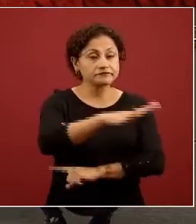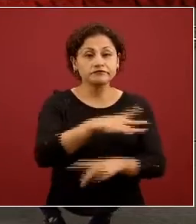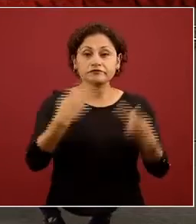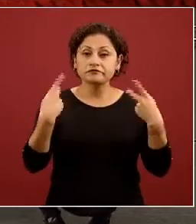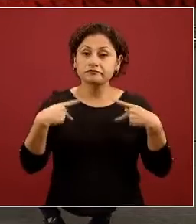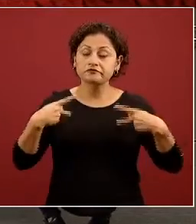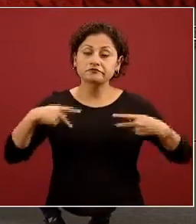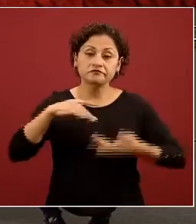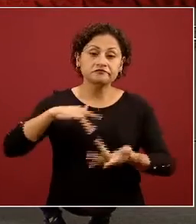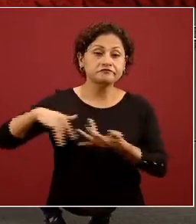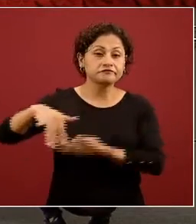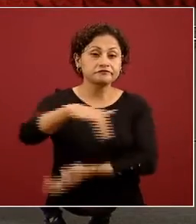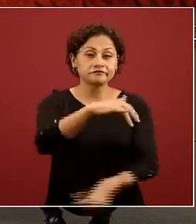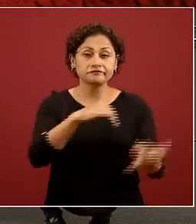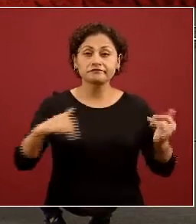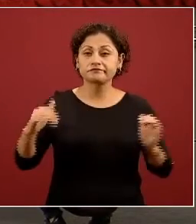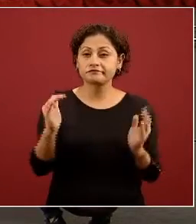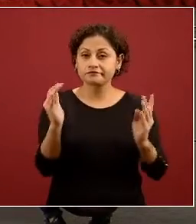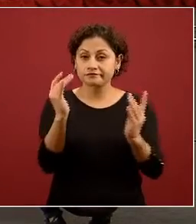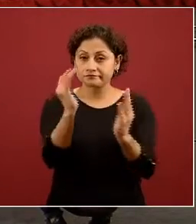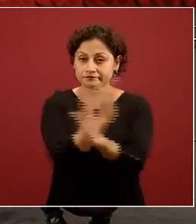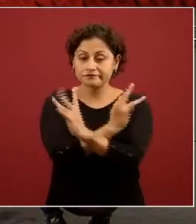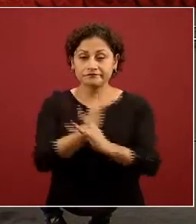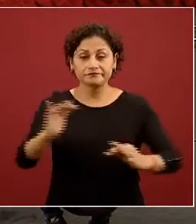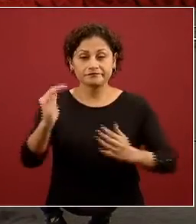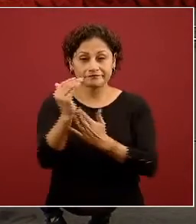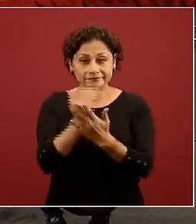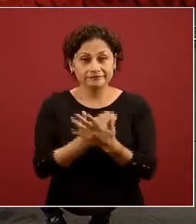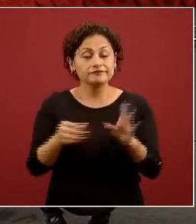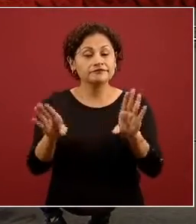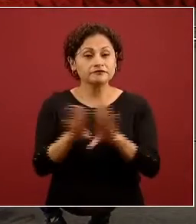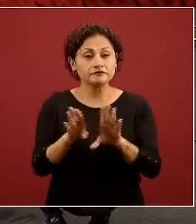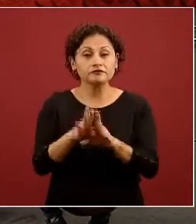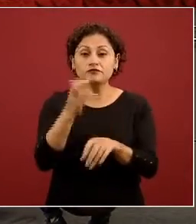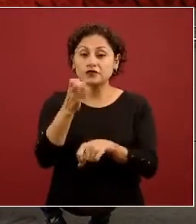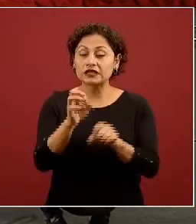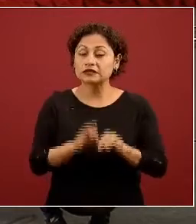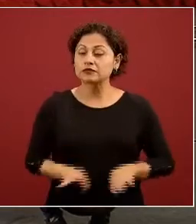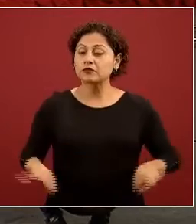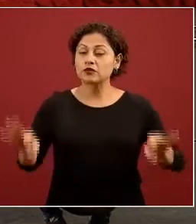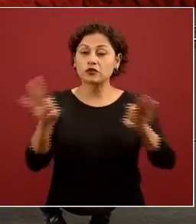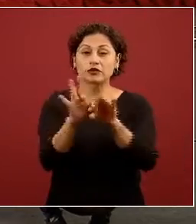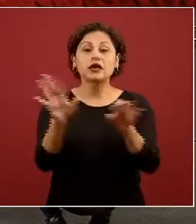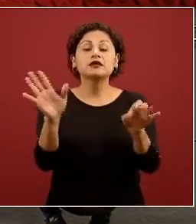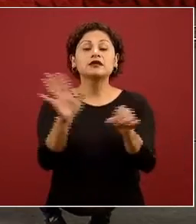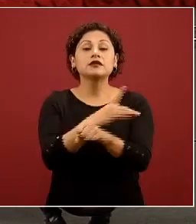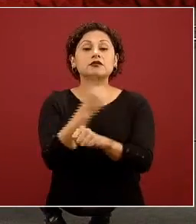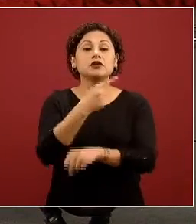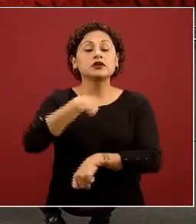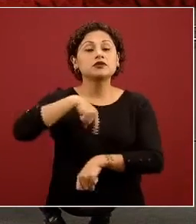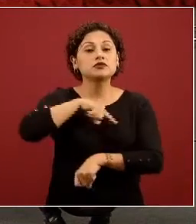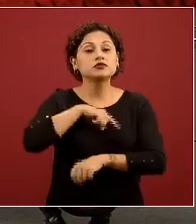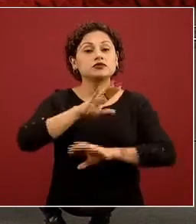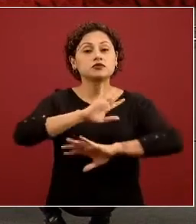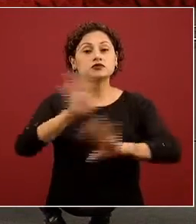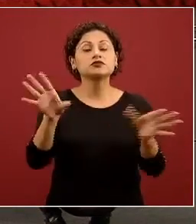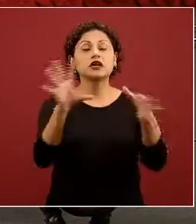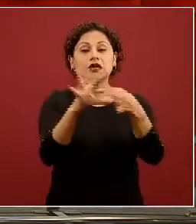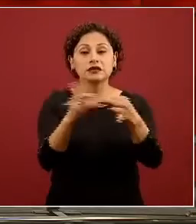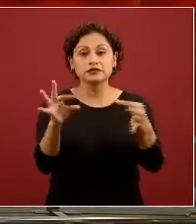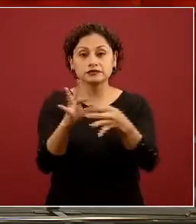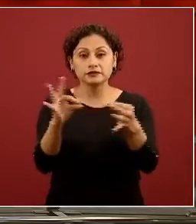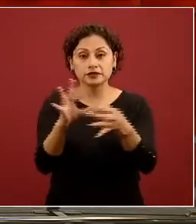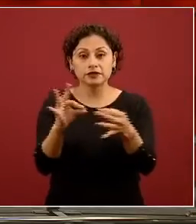un monitoreo sumamente importante porque, como hemos explicado en varias ocasiones, las medidas de seguridad